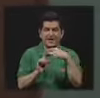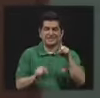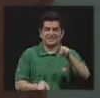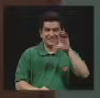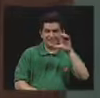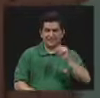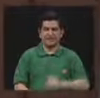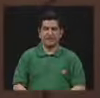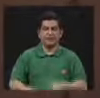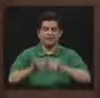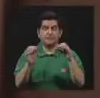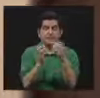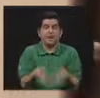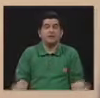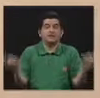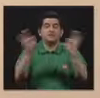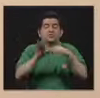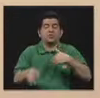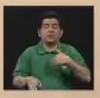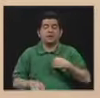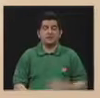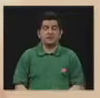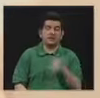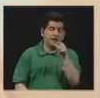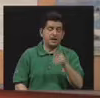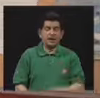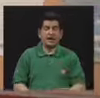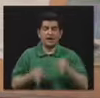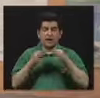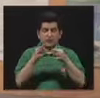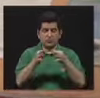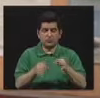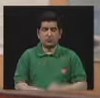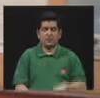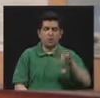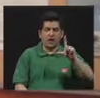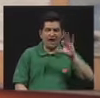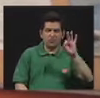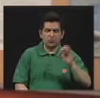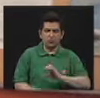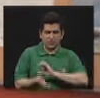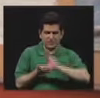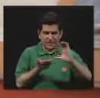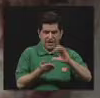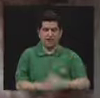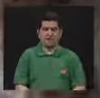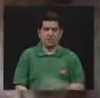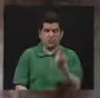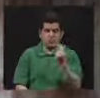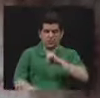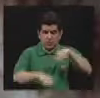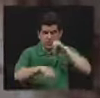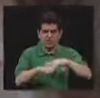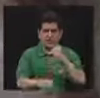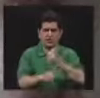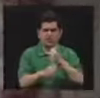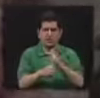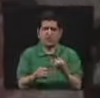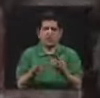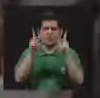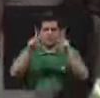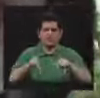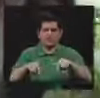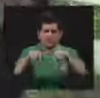100. Pero lo más importante que tiene el turismo en la Fortuna de San Carlos es que son negocios de capital nacional, que dan trabajos a cientos de locales,